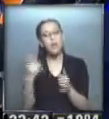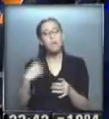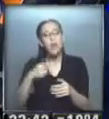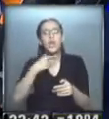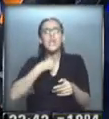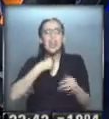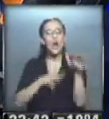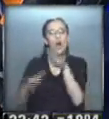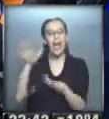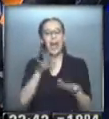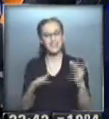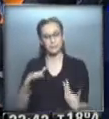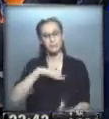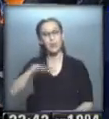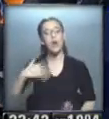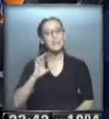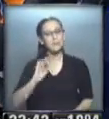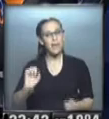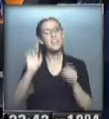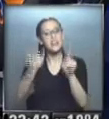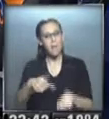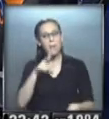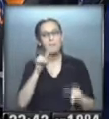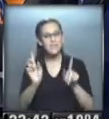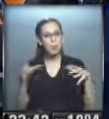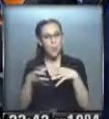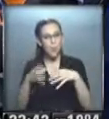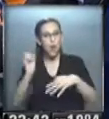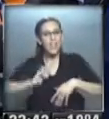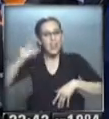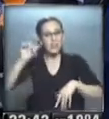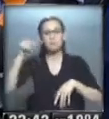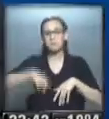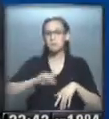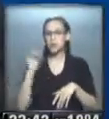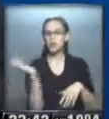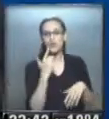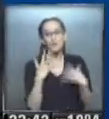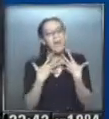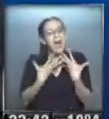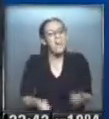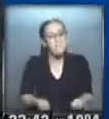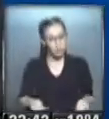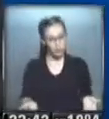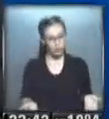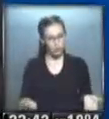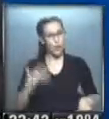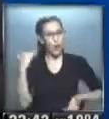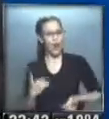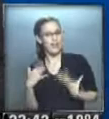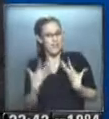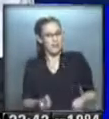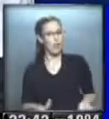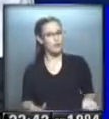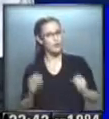Ahí en España y a través de España se está armando algo también acá en Argentina. Bueno, desde aquí nuestro pequeño apoyo,